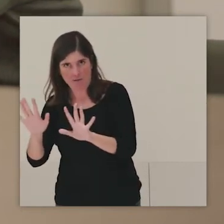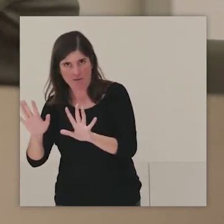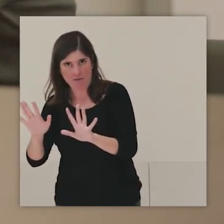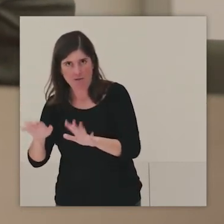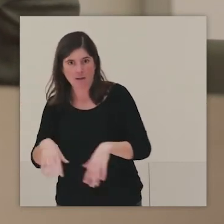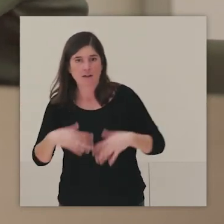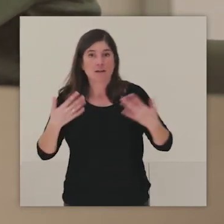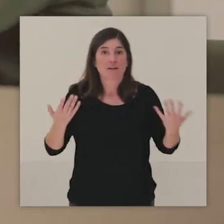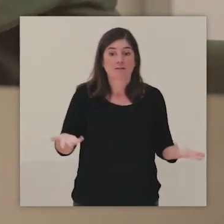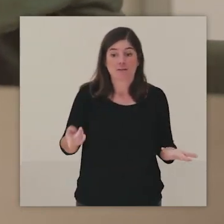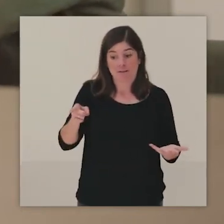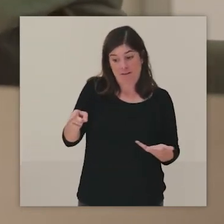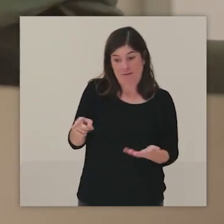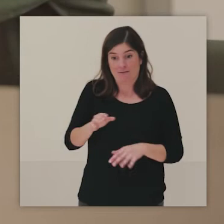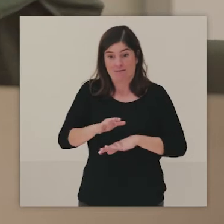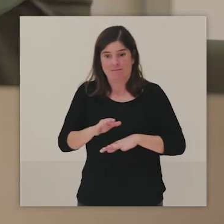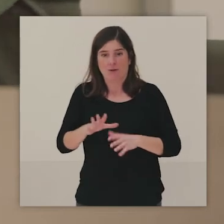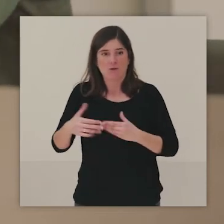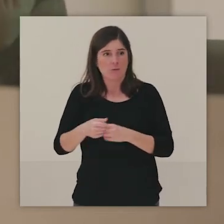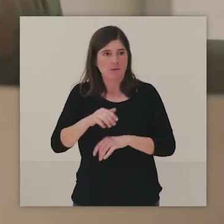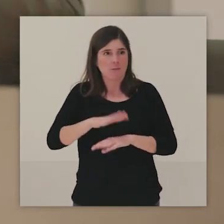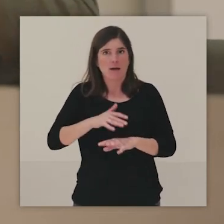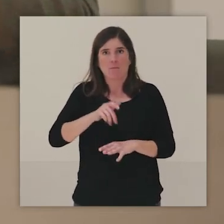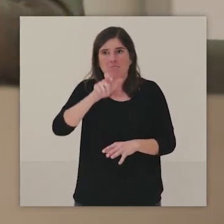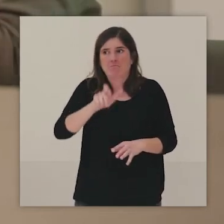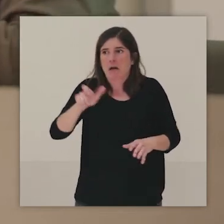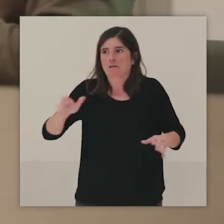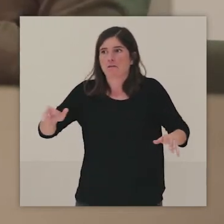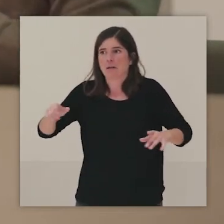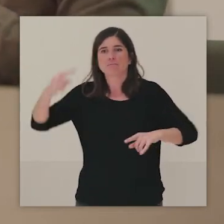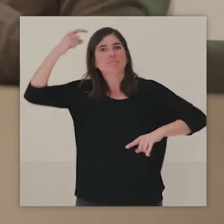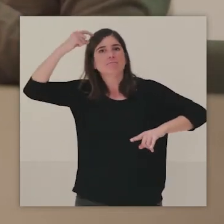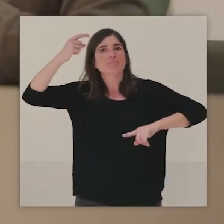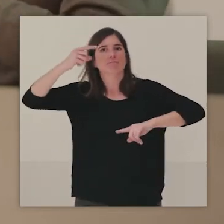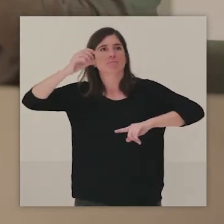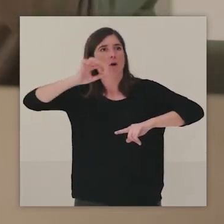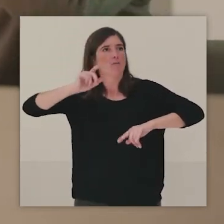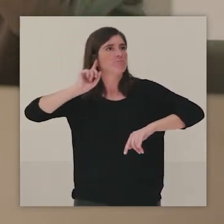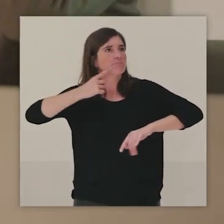efectivamente generar documentos que sean comprensibles para público que no es